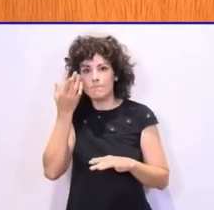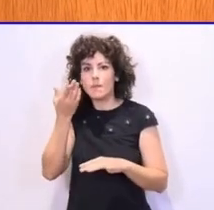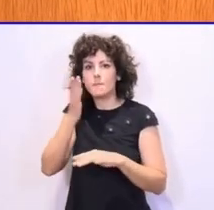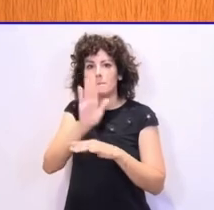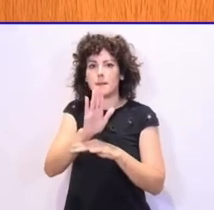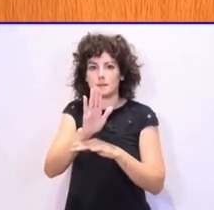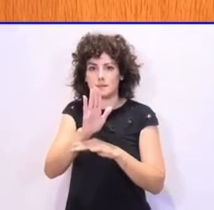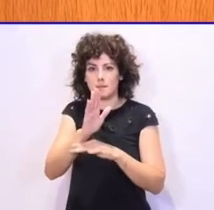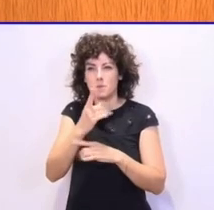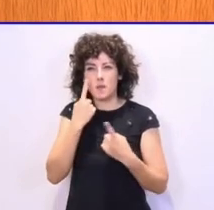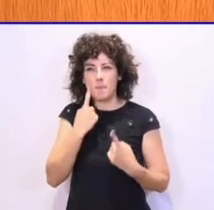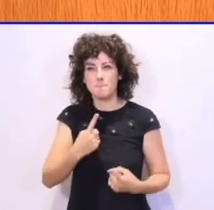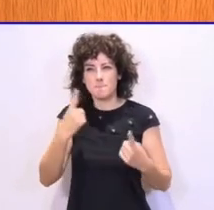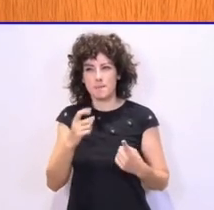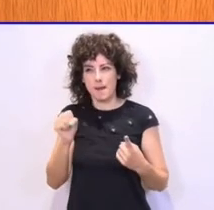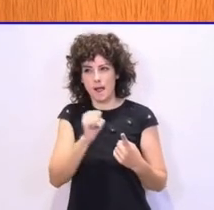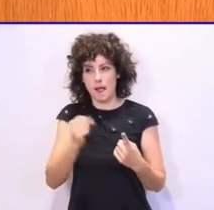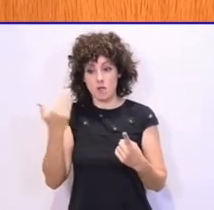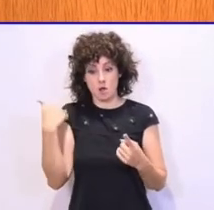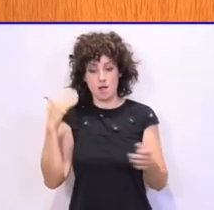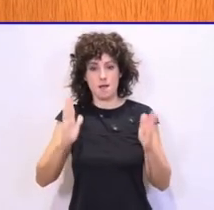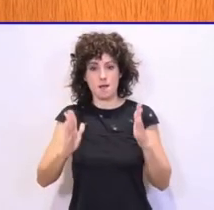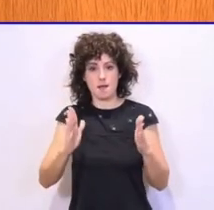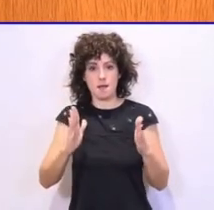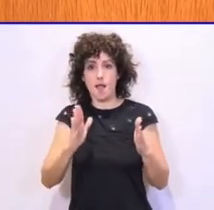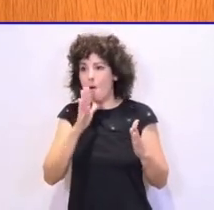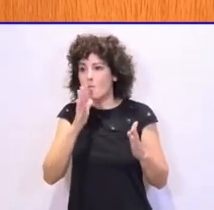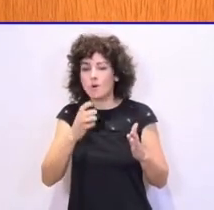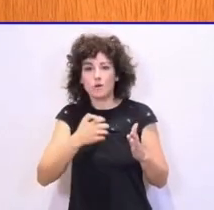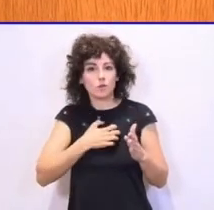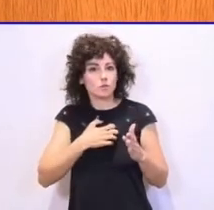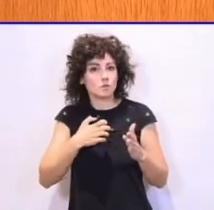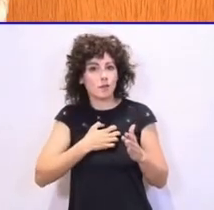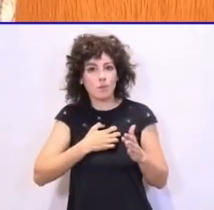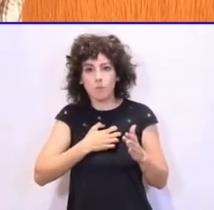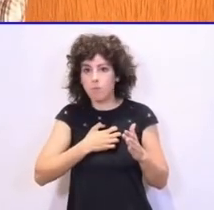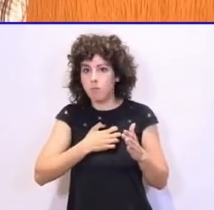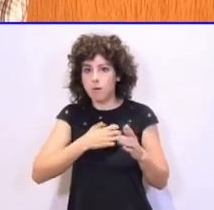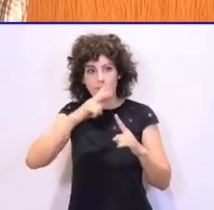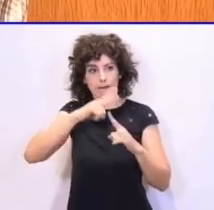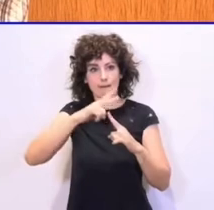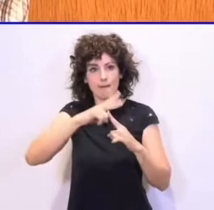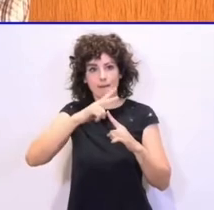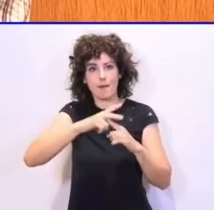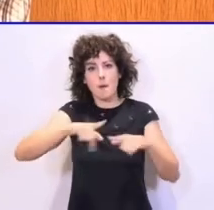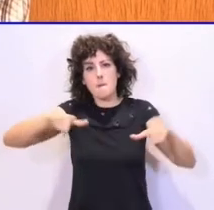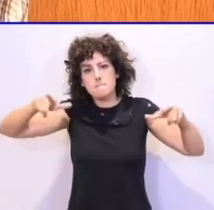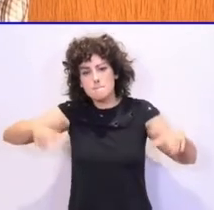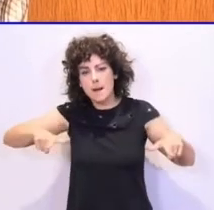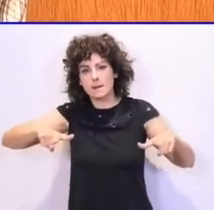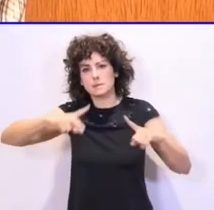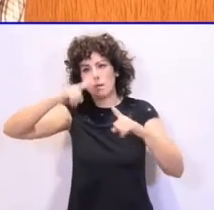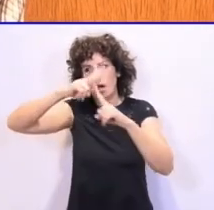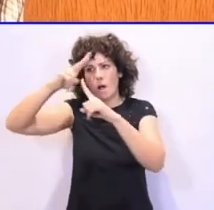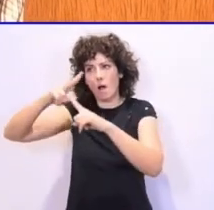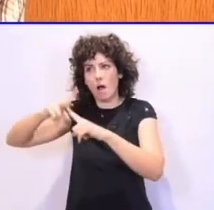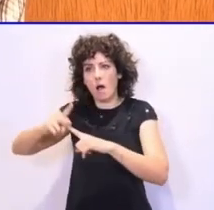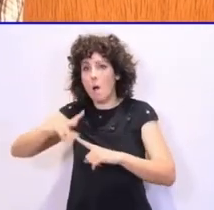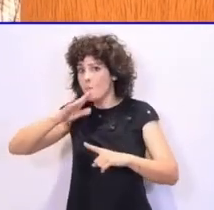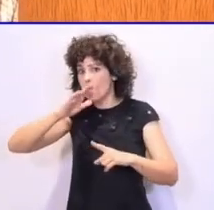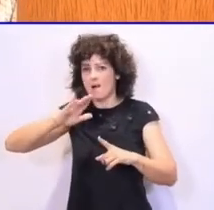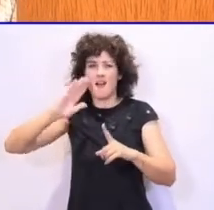primer año de la anterior legislatura que no era de recibo la la instalación de megapar ques eólicos y fotovoltaicos que ya han hecho un